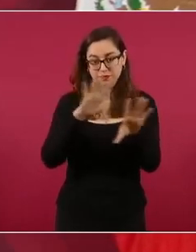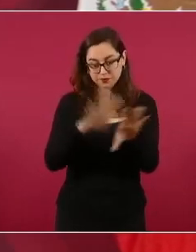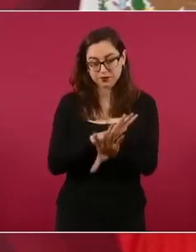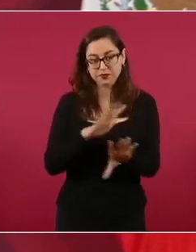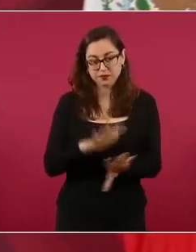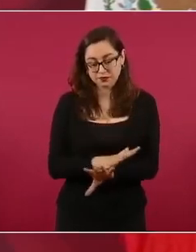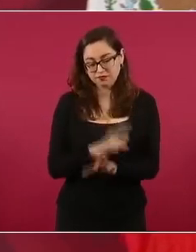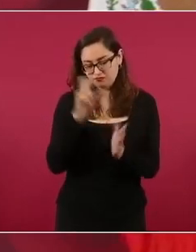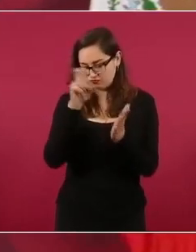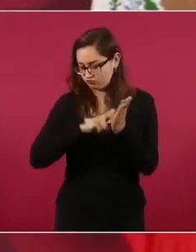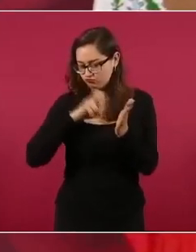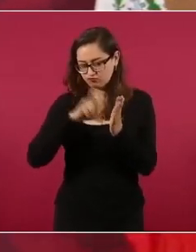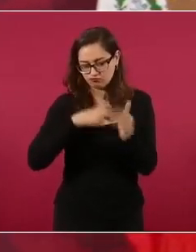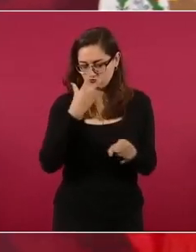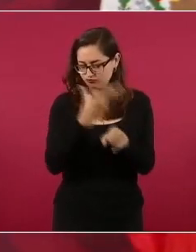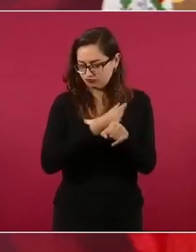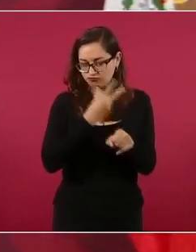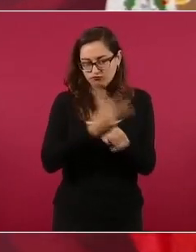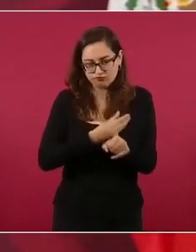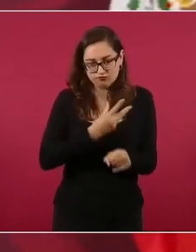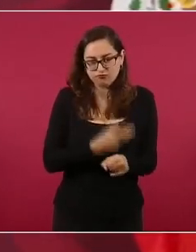electoral,